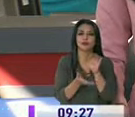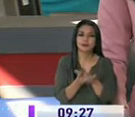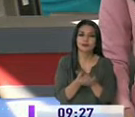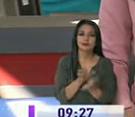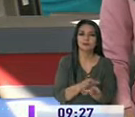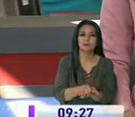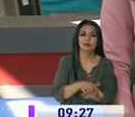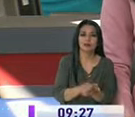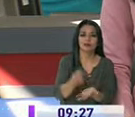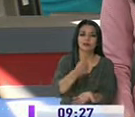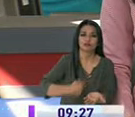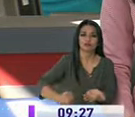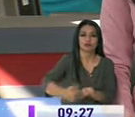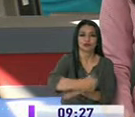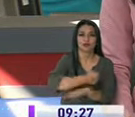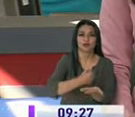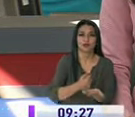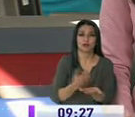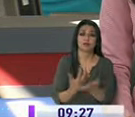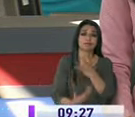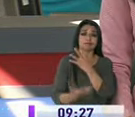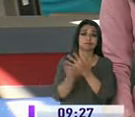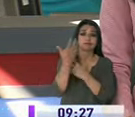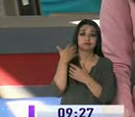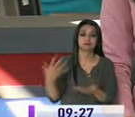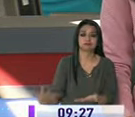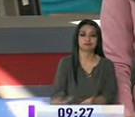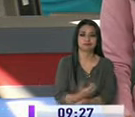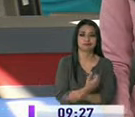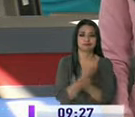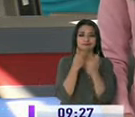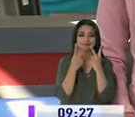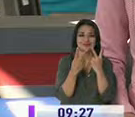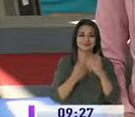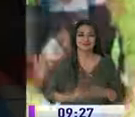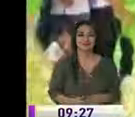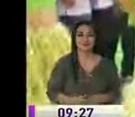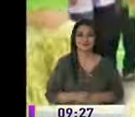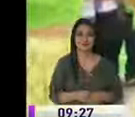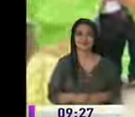y coladas. Su cultivo data desde tiempos ancestrales. Veamos.